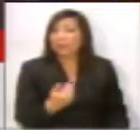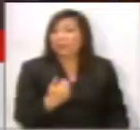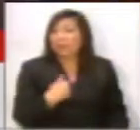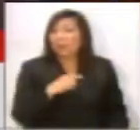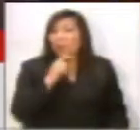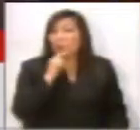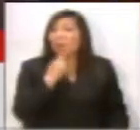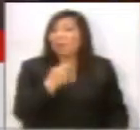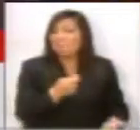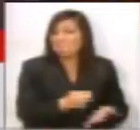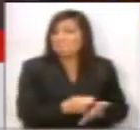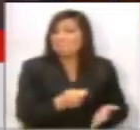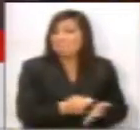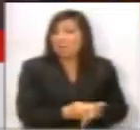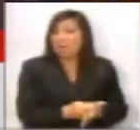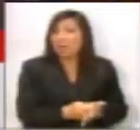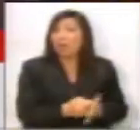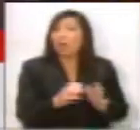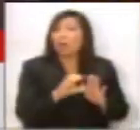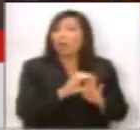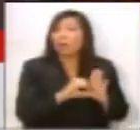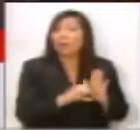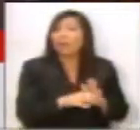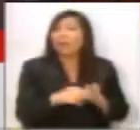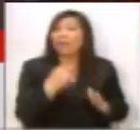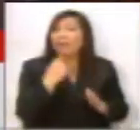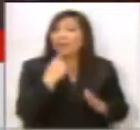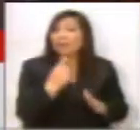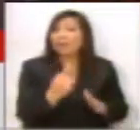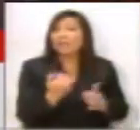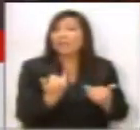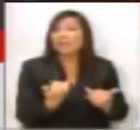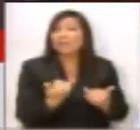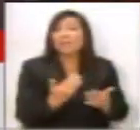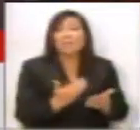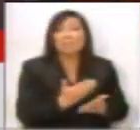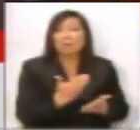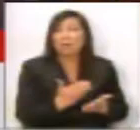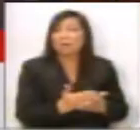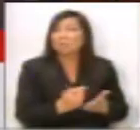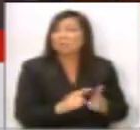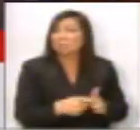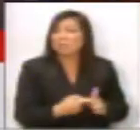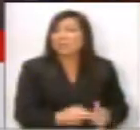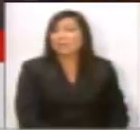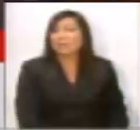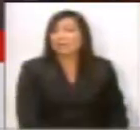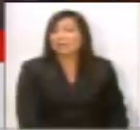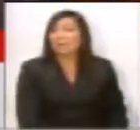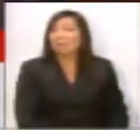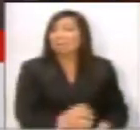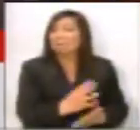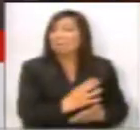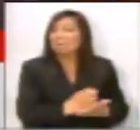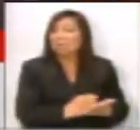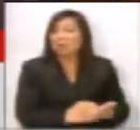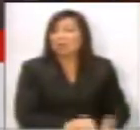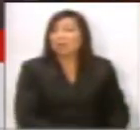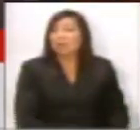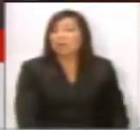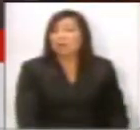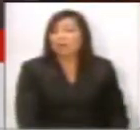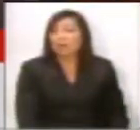una mujer remunerada porque la Constitución así lo establece, esos problemas van a comenzar a disminuir.